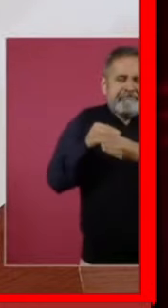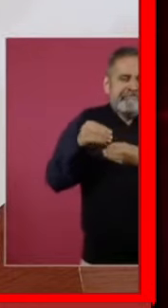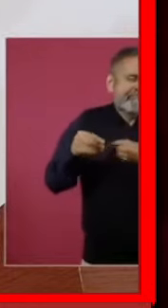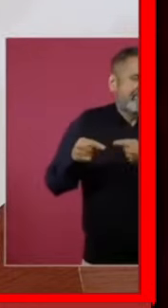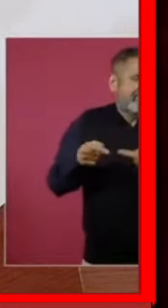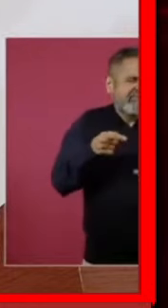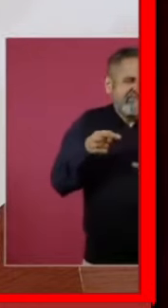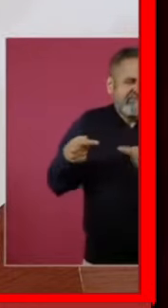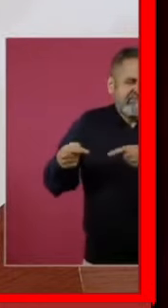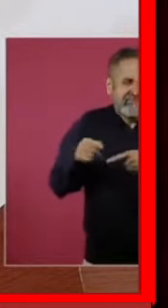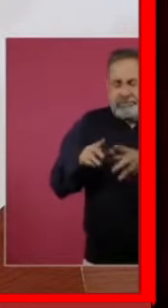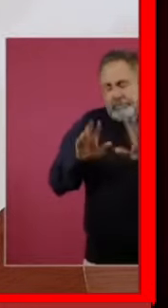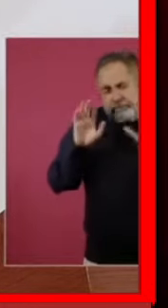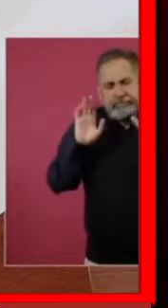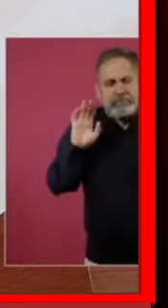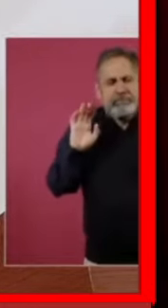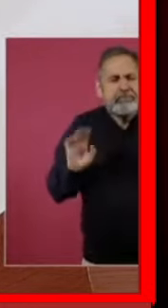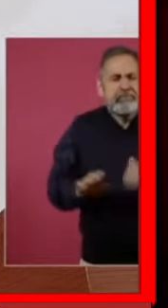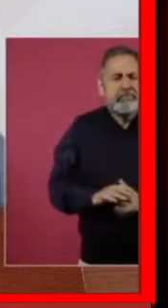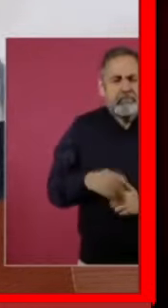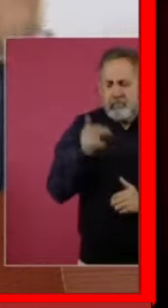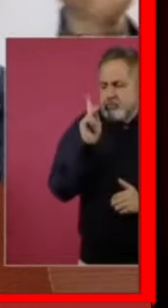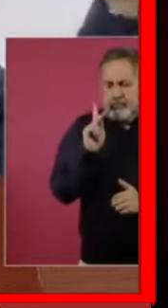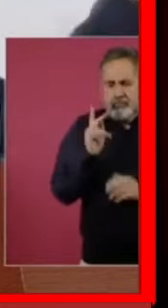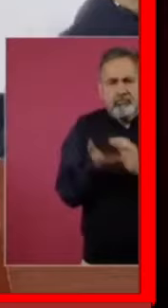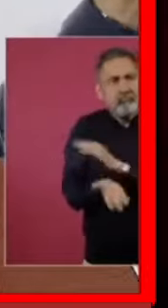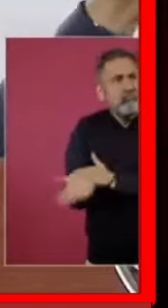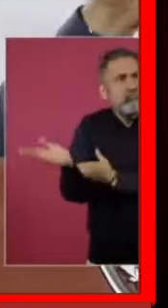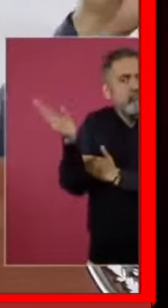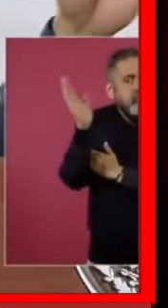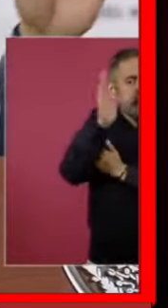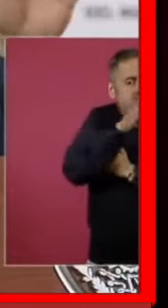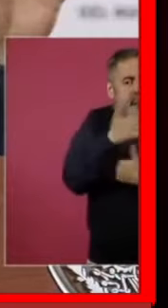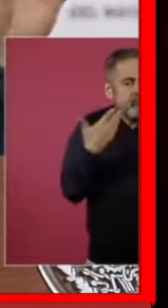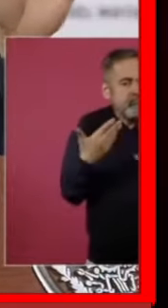empezó Este pero todo el